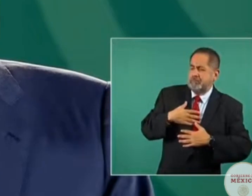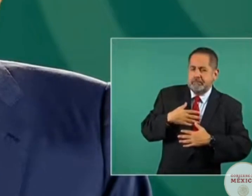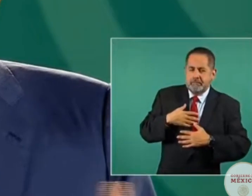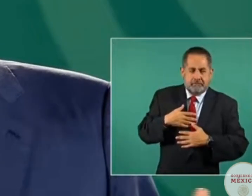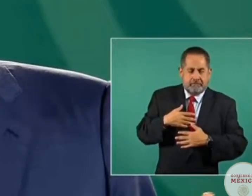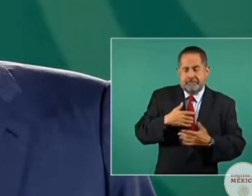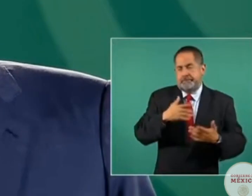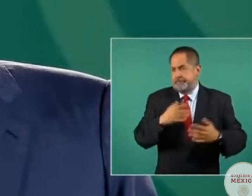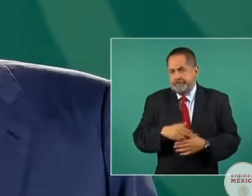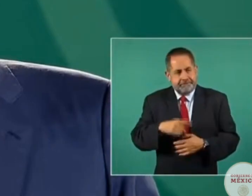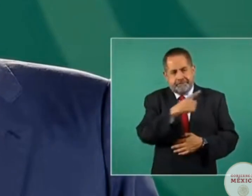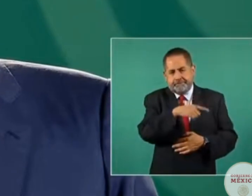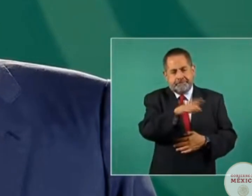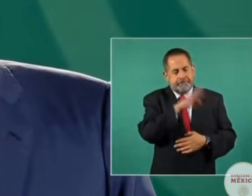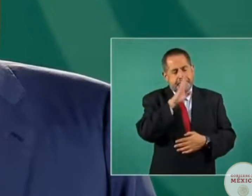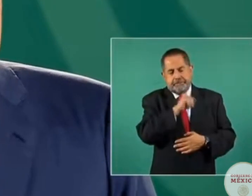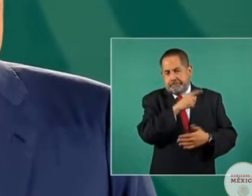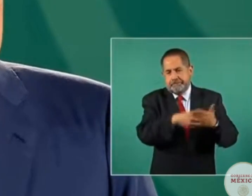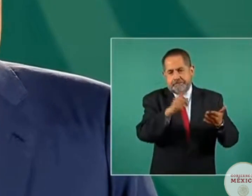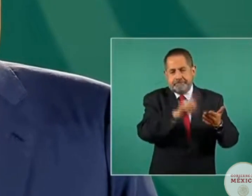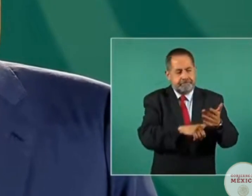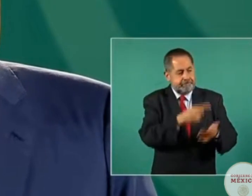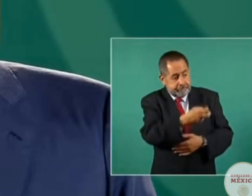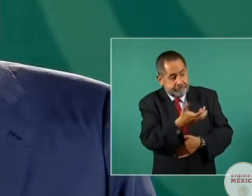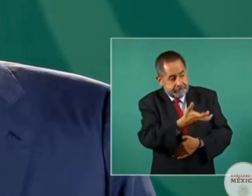Muy mal ese proceder.